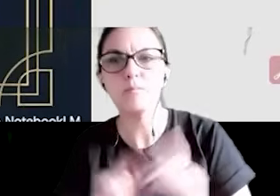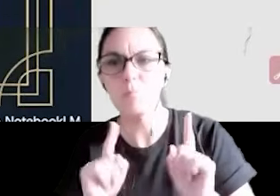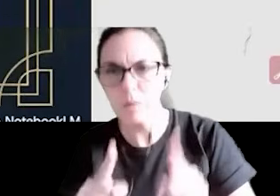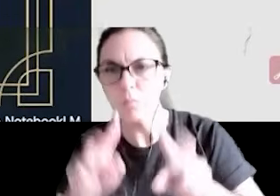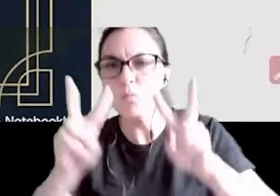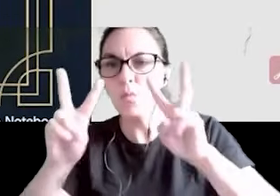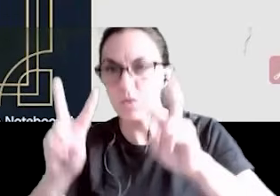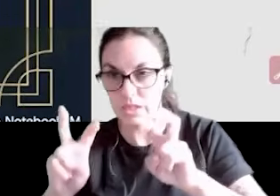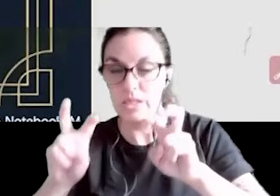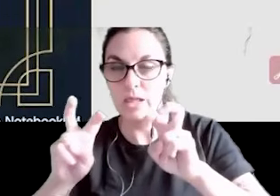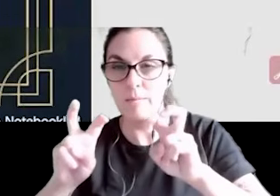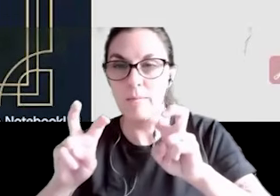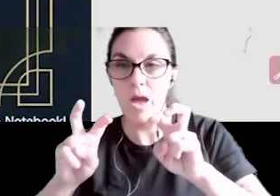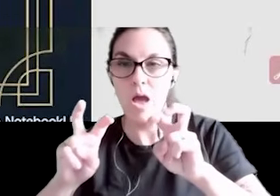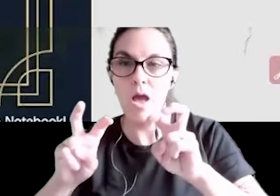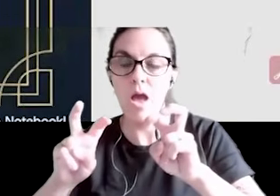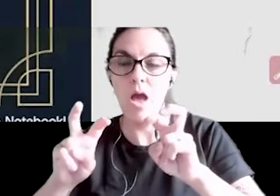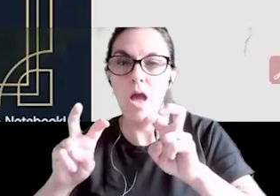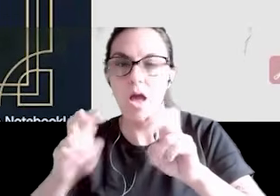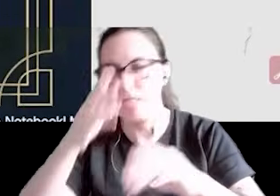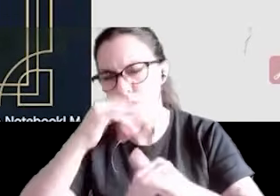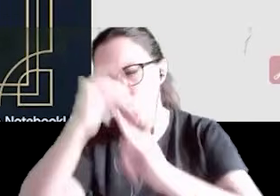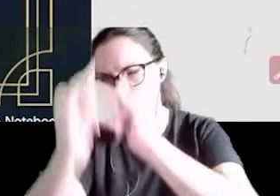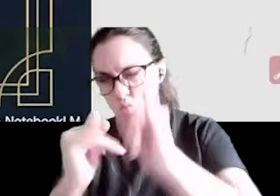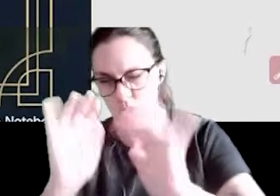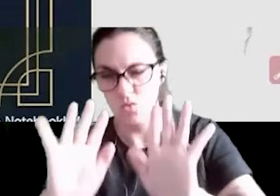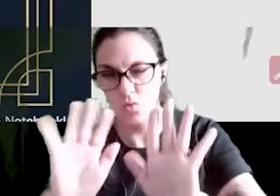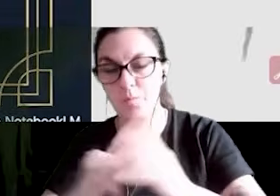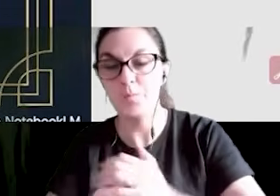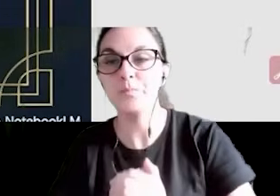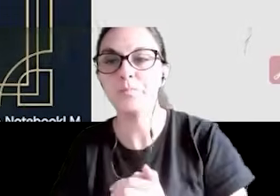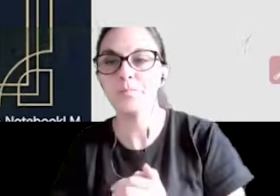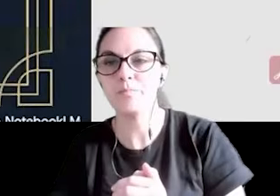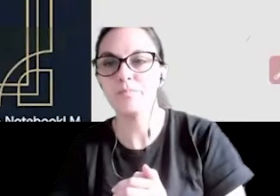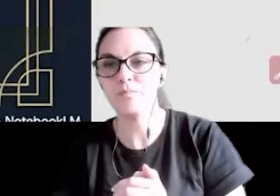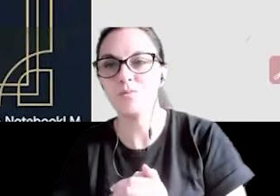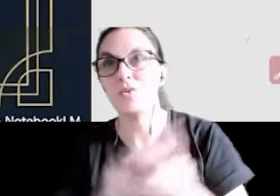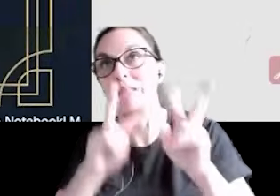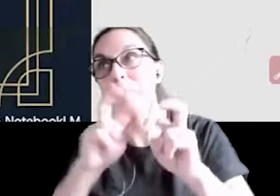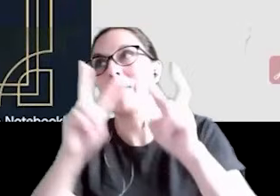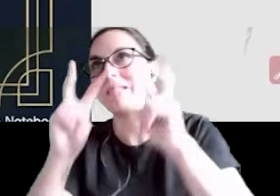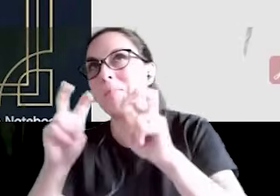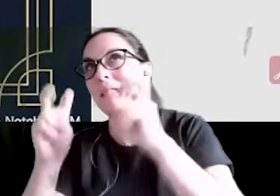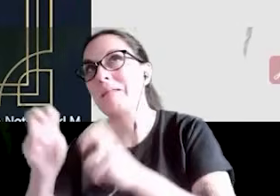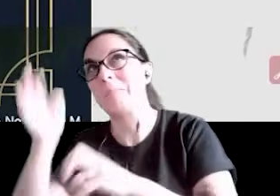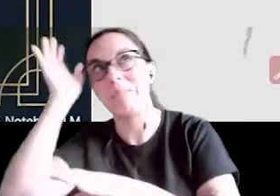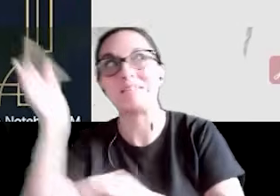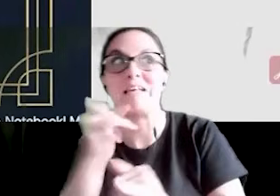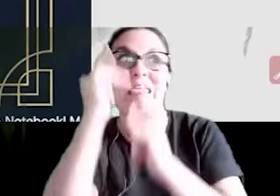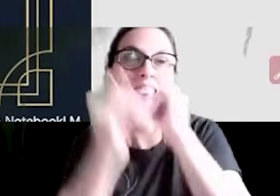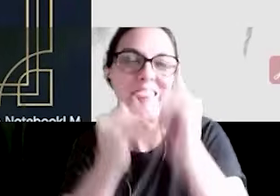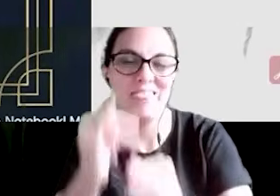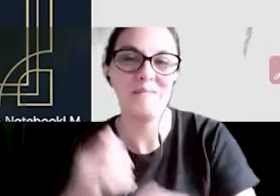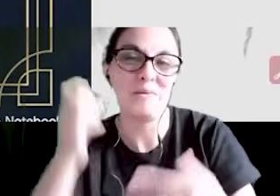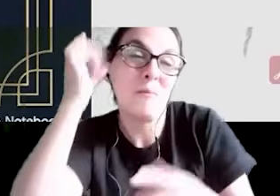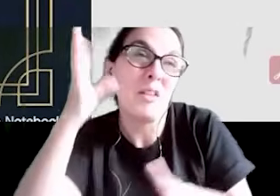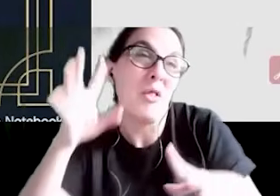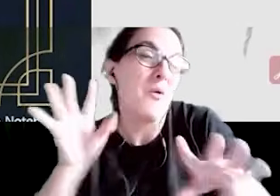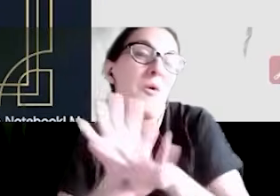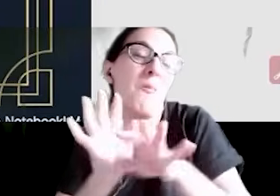ver después, sigo agregando temas para después, ¿no? Lo que pasa es que es toda una red, va